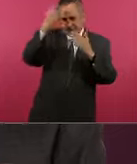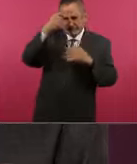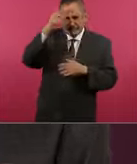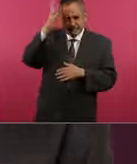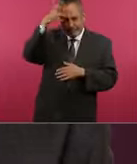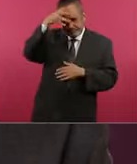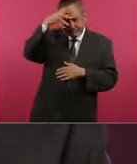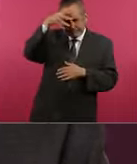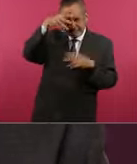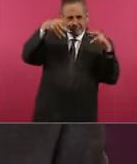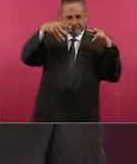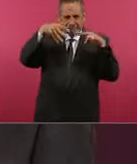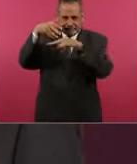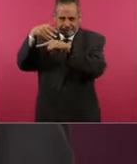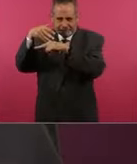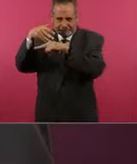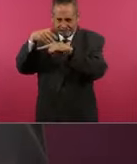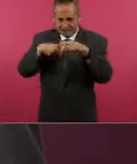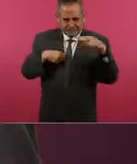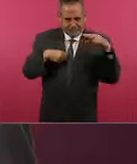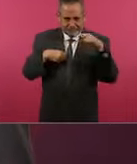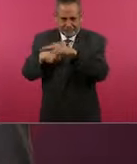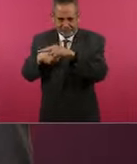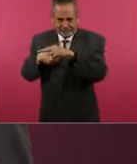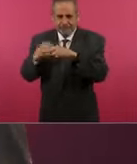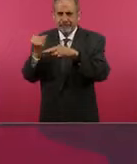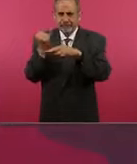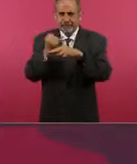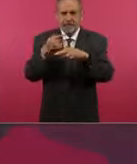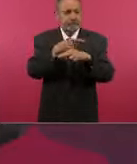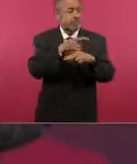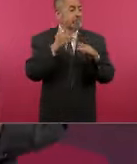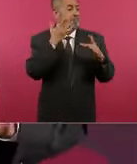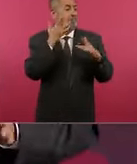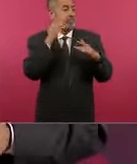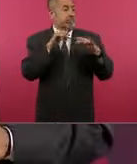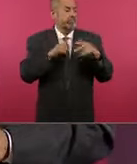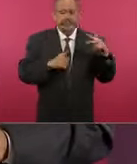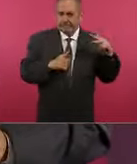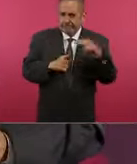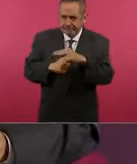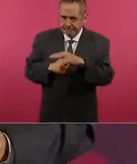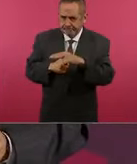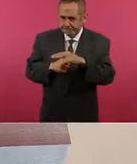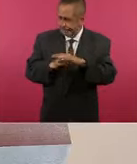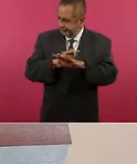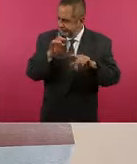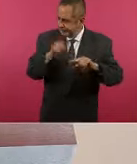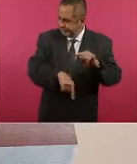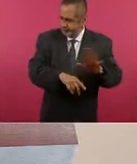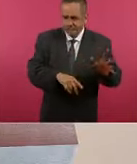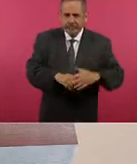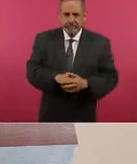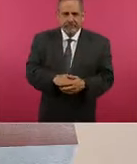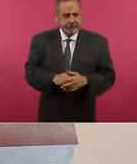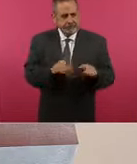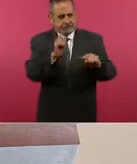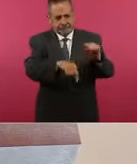cortar. El copete de privilegios, nada más. O sea, una